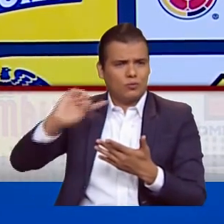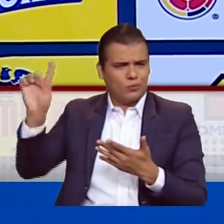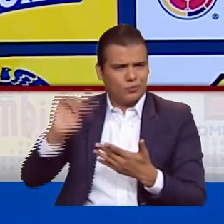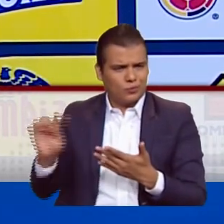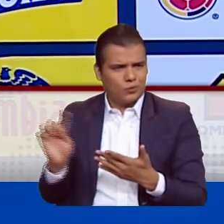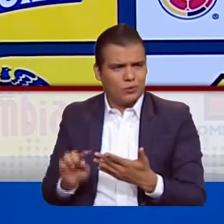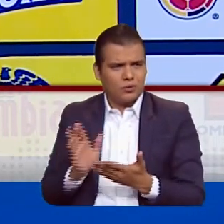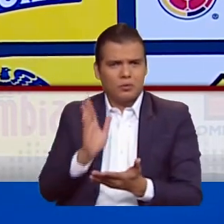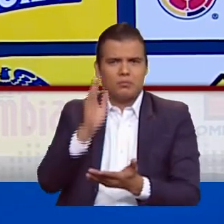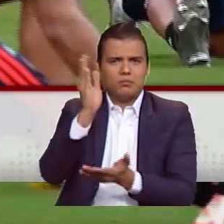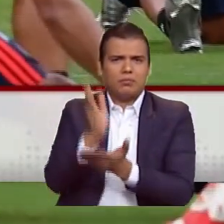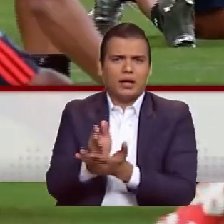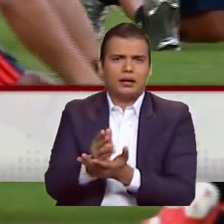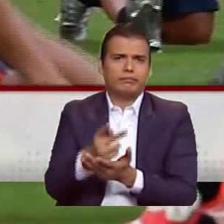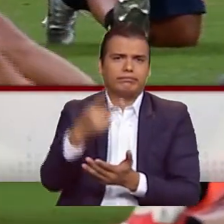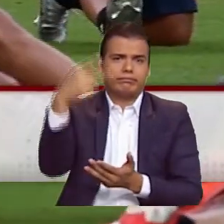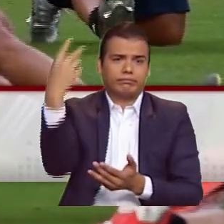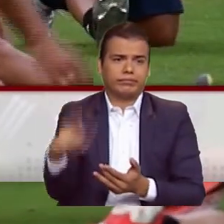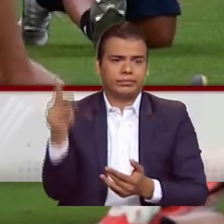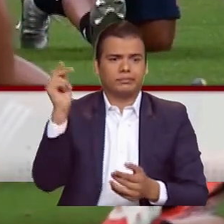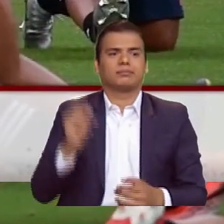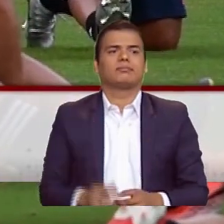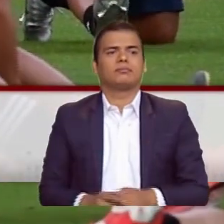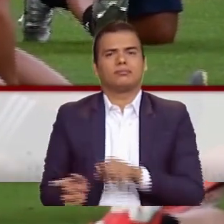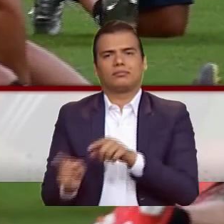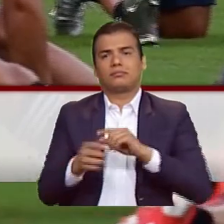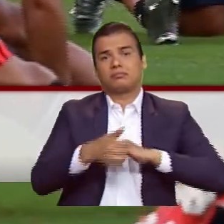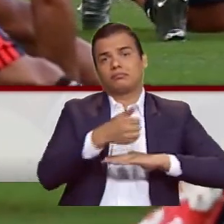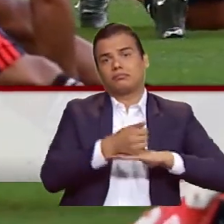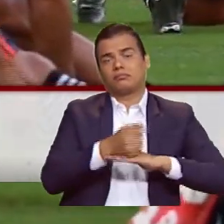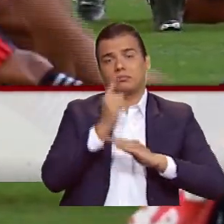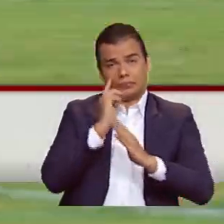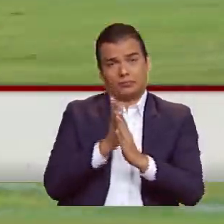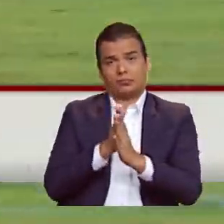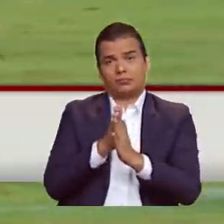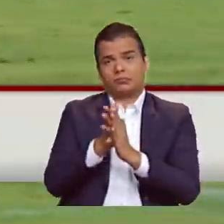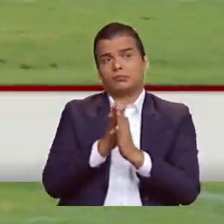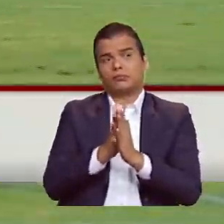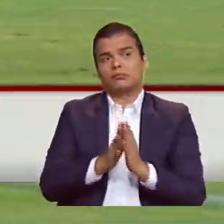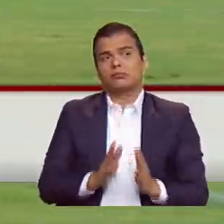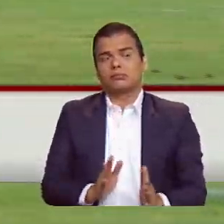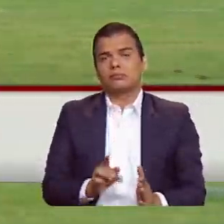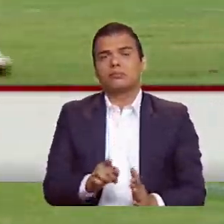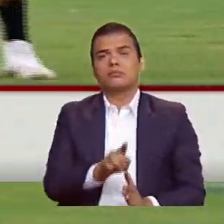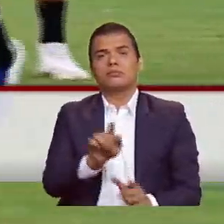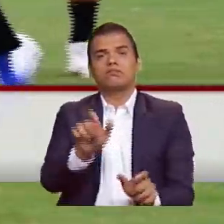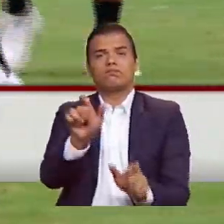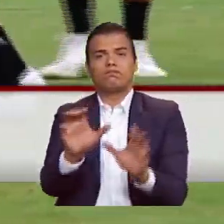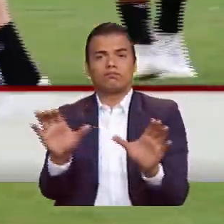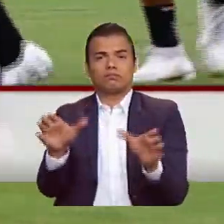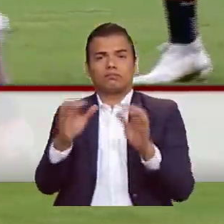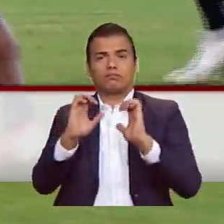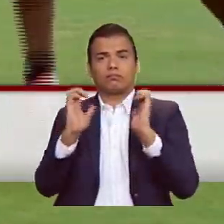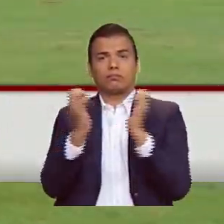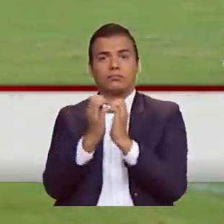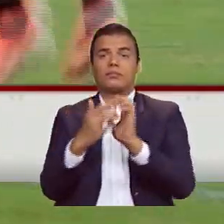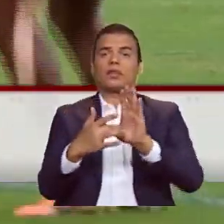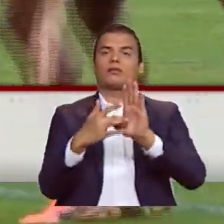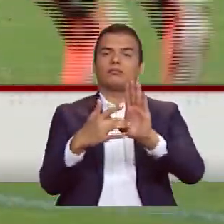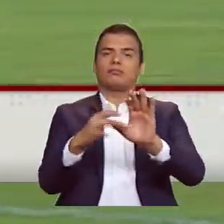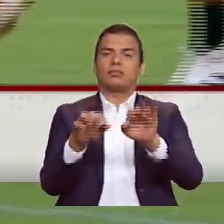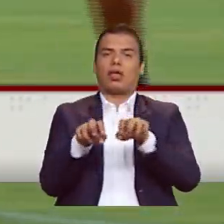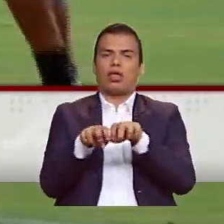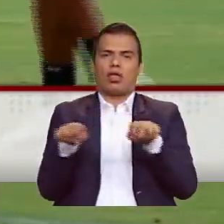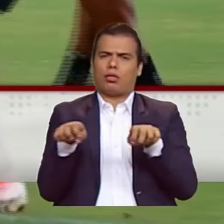se lesionaron durante la temporada. El técnico Carlos Queiroz dejó claro que los jugadores tienen que brillar en la cancha y no en el banquillo